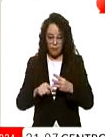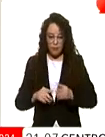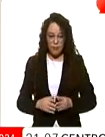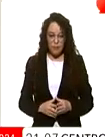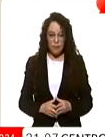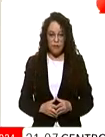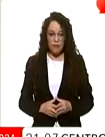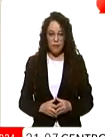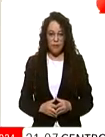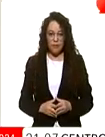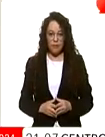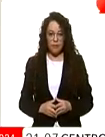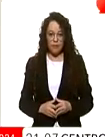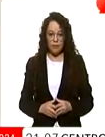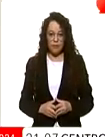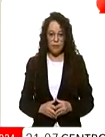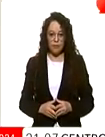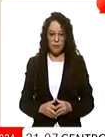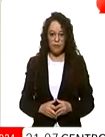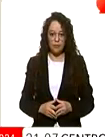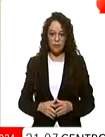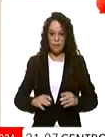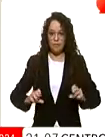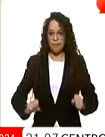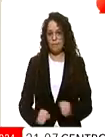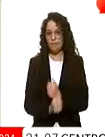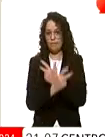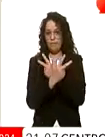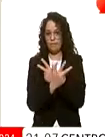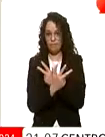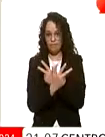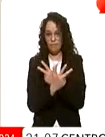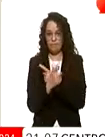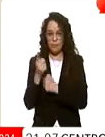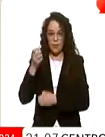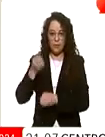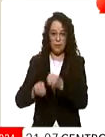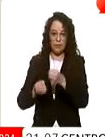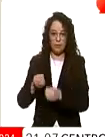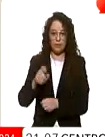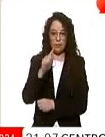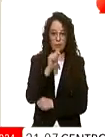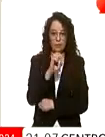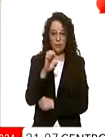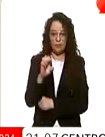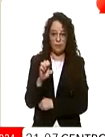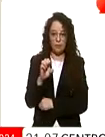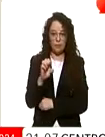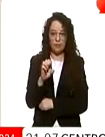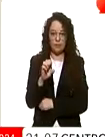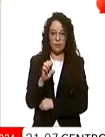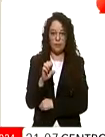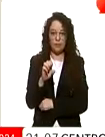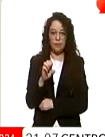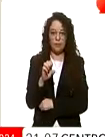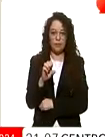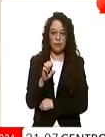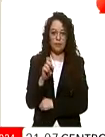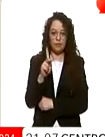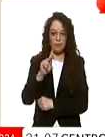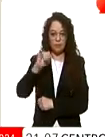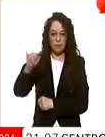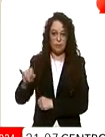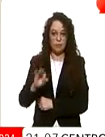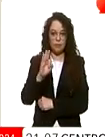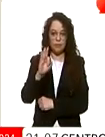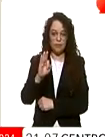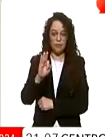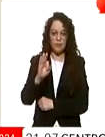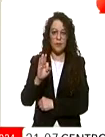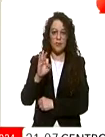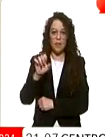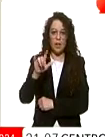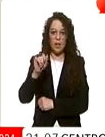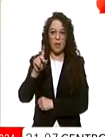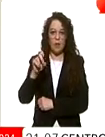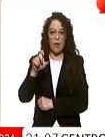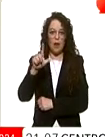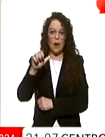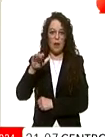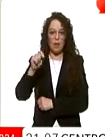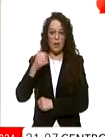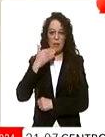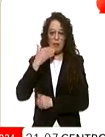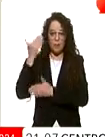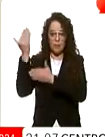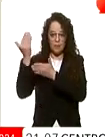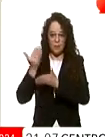Y esta noche nos acompaña vía remota el magistrado del Tribunal Electoral, Felipe de la Mata Pizaña. Consejero, buenas noches. Bienvenido a Punto de